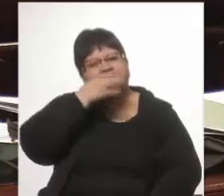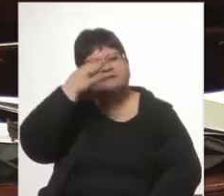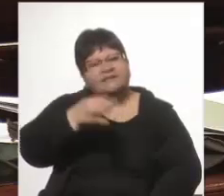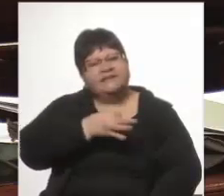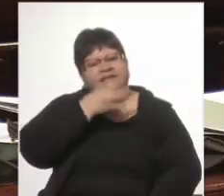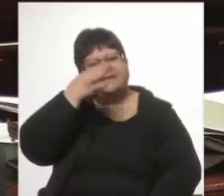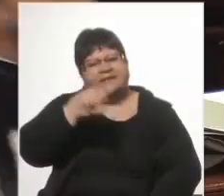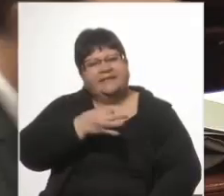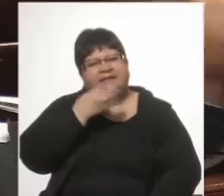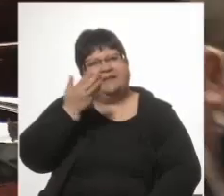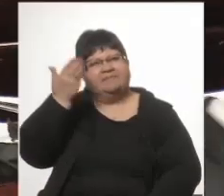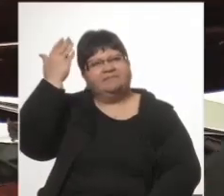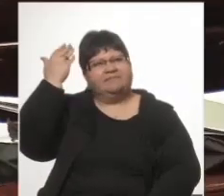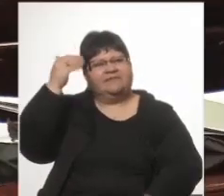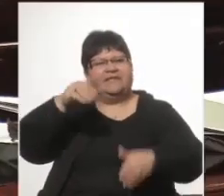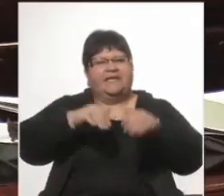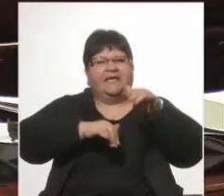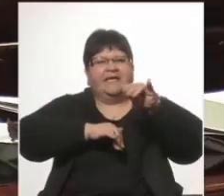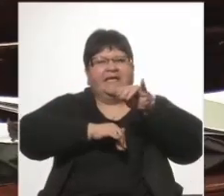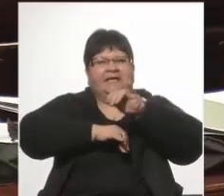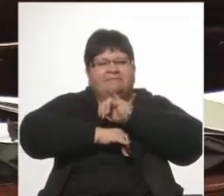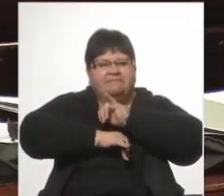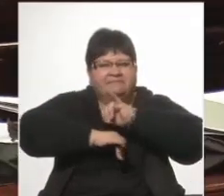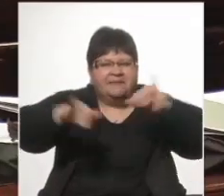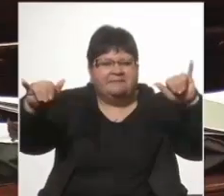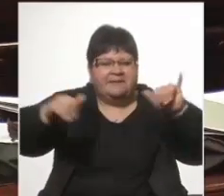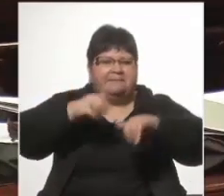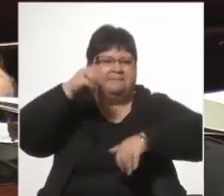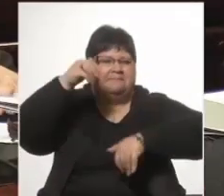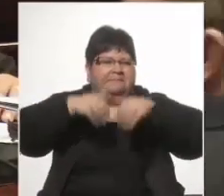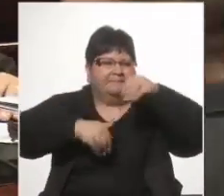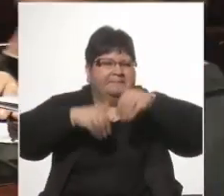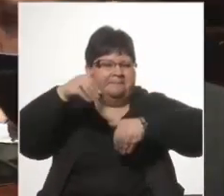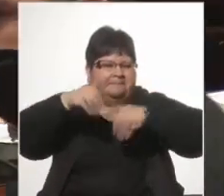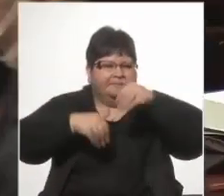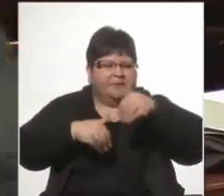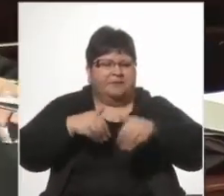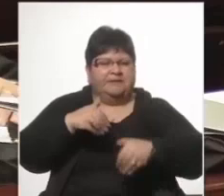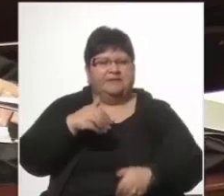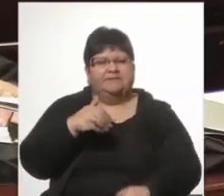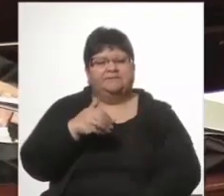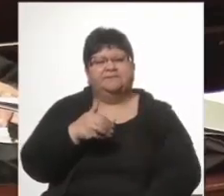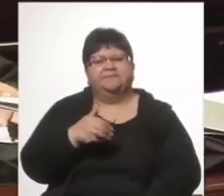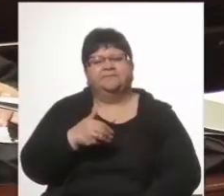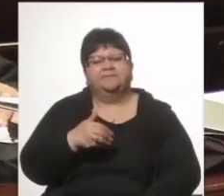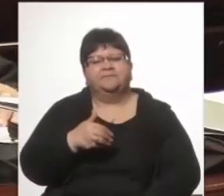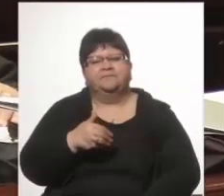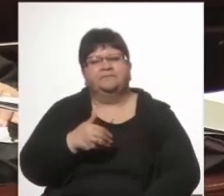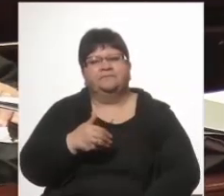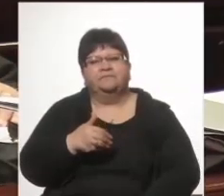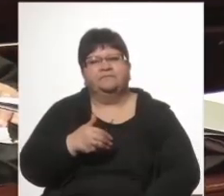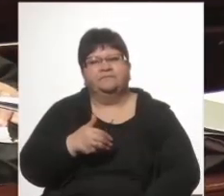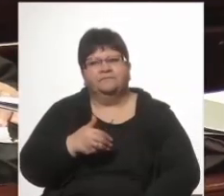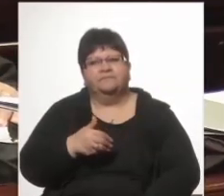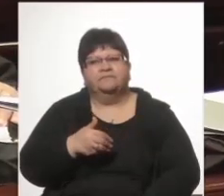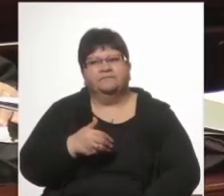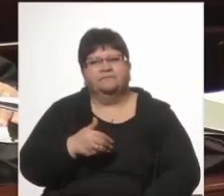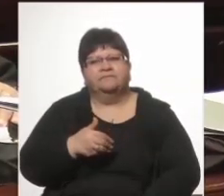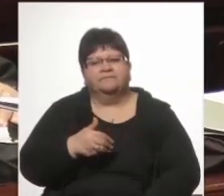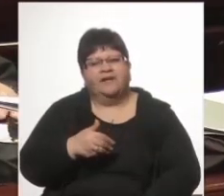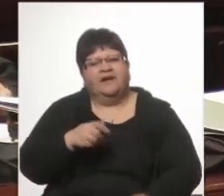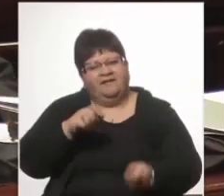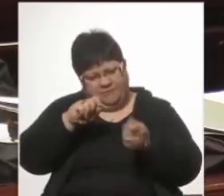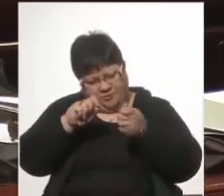campaña política en octubre de 2019 dicha opinión, así como que íbamos a transmutar